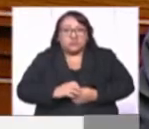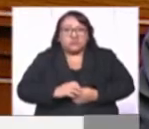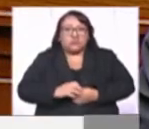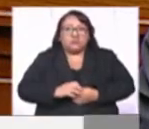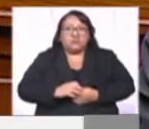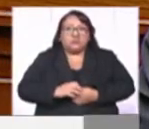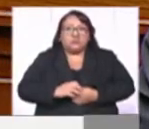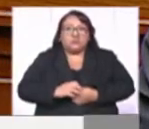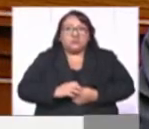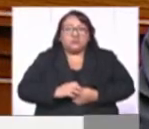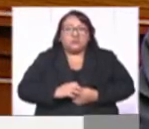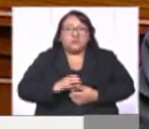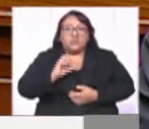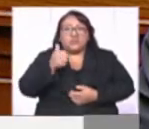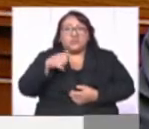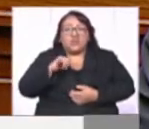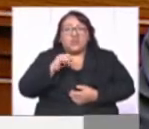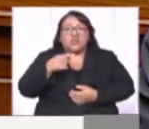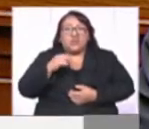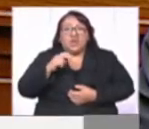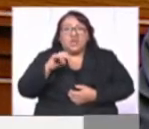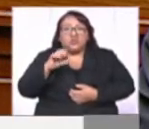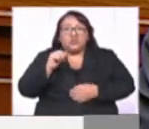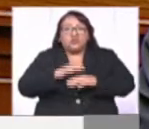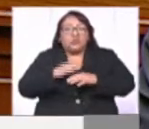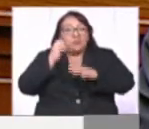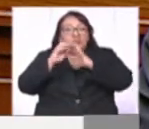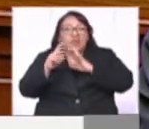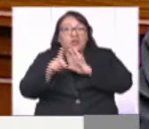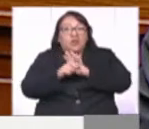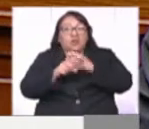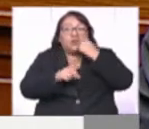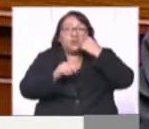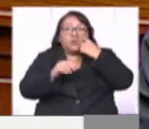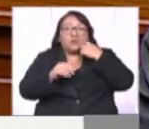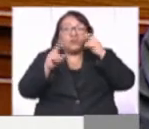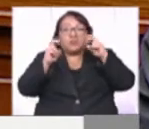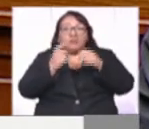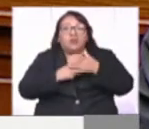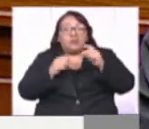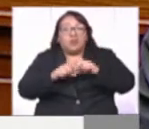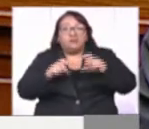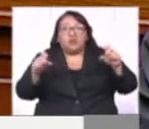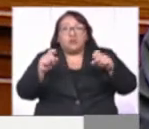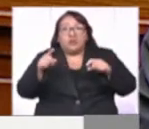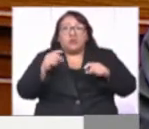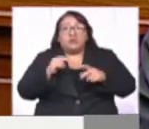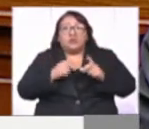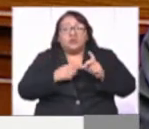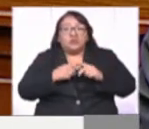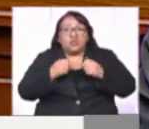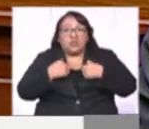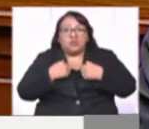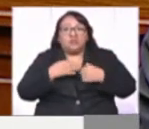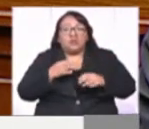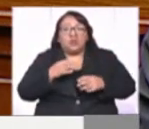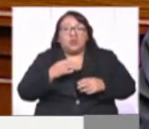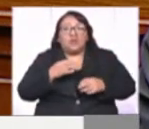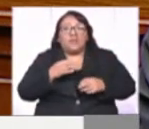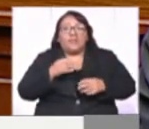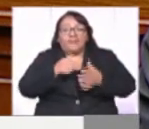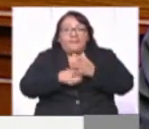ciudad de San Ignacio, la provincia de San Ignacio, el tema de la minería ilegal, que es un tema social que va a explotar. Por eso también hemos cursado